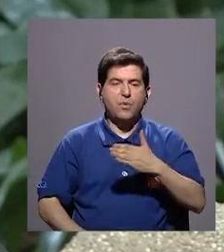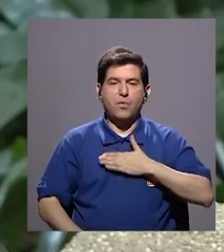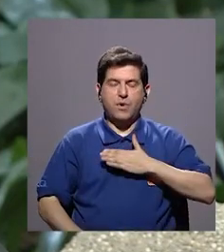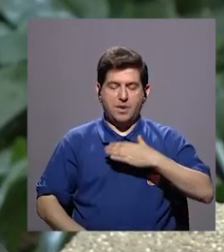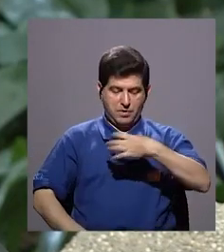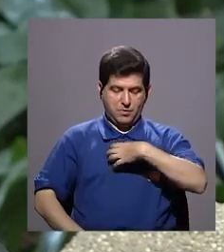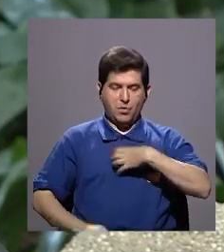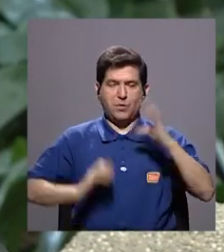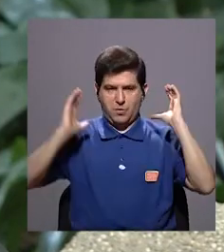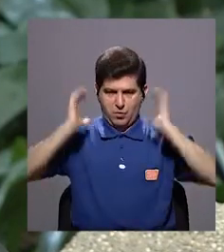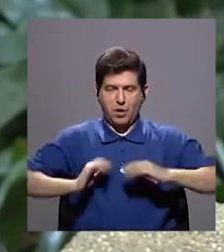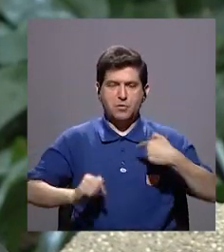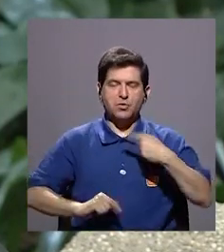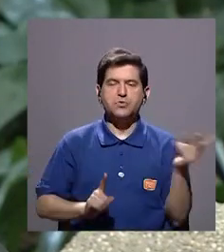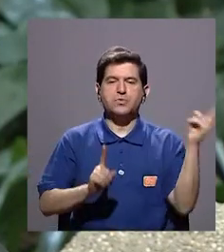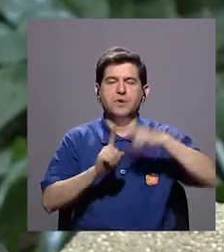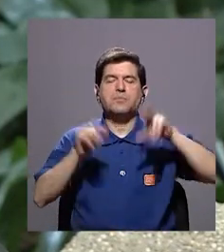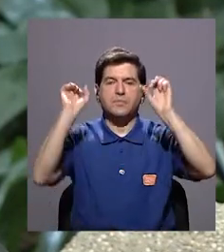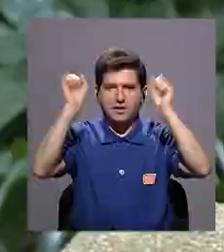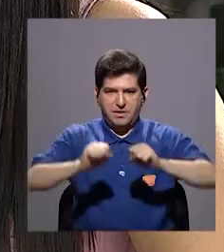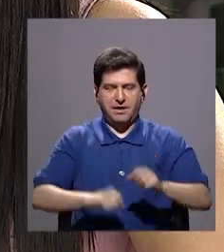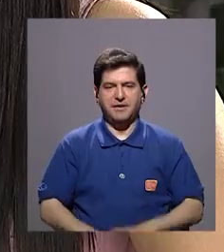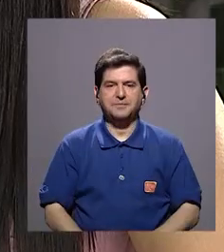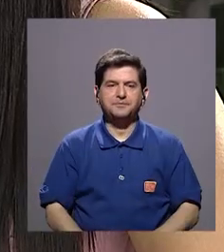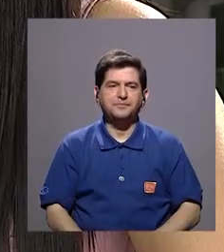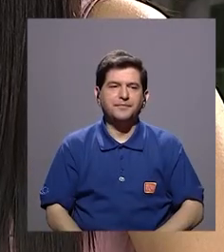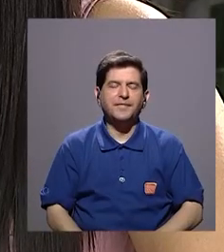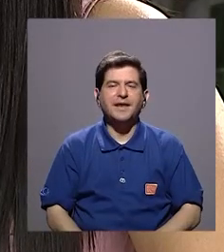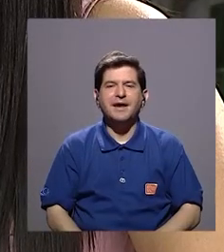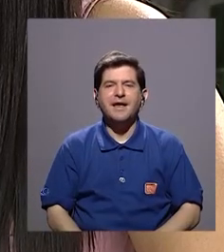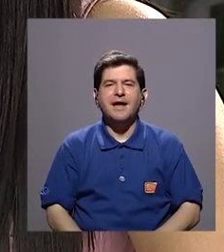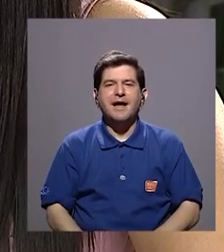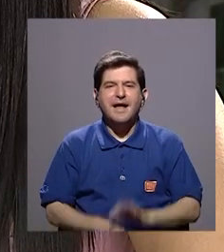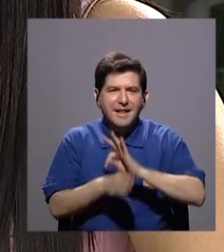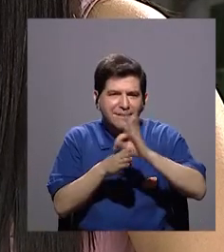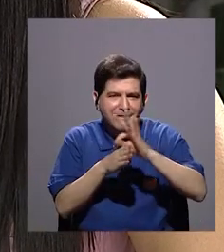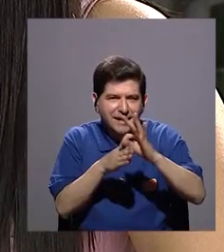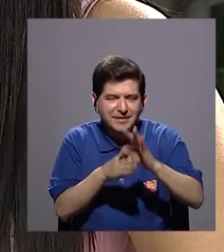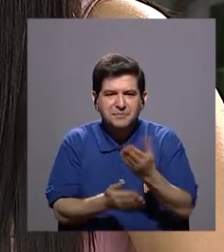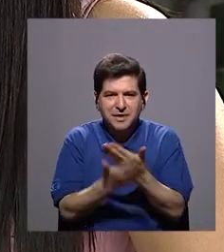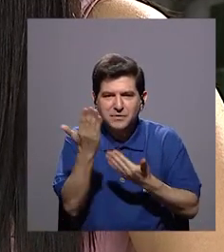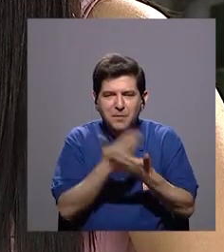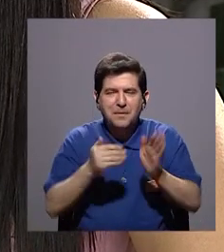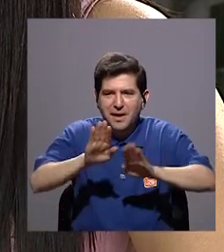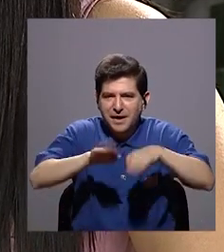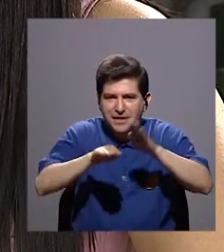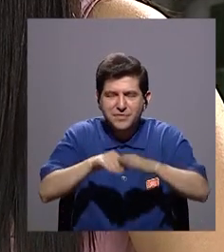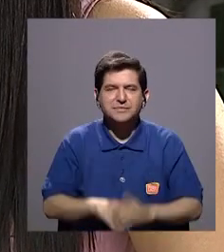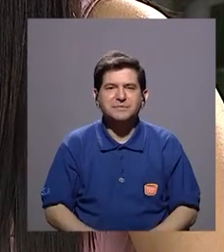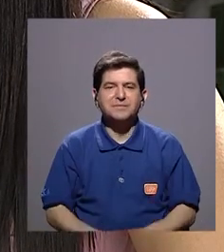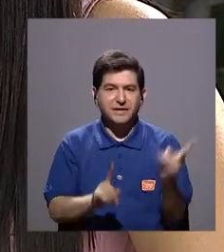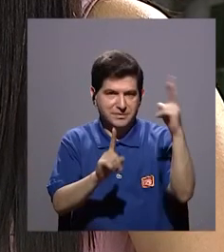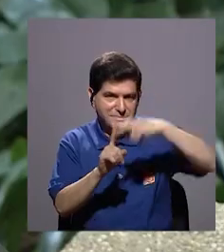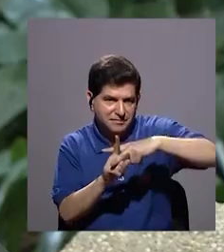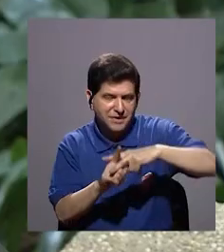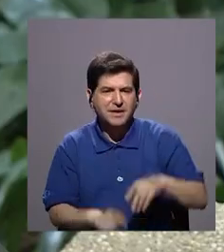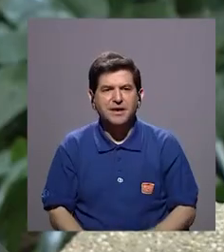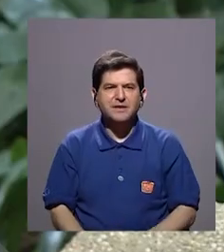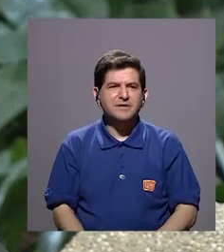a mi propio cuerpo, porque yo me lo puedo aplicar también. La reflexología son pequeñas